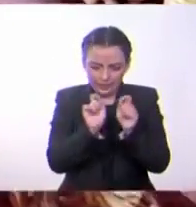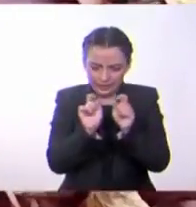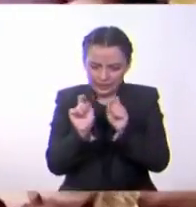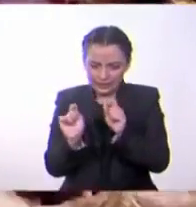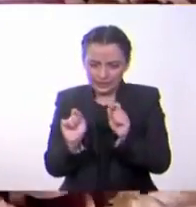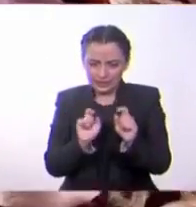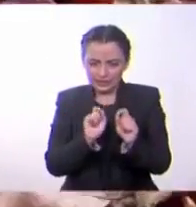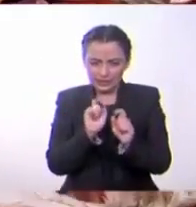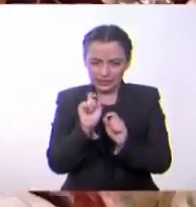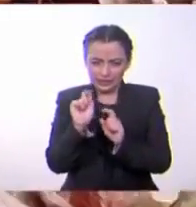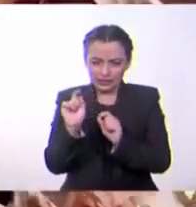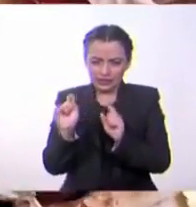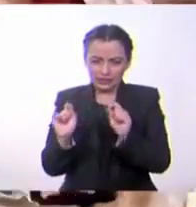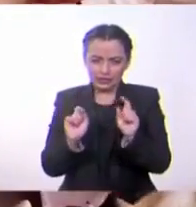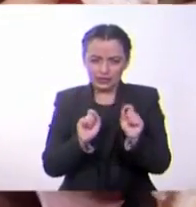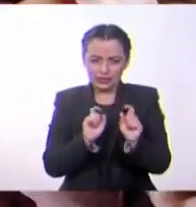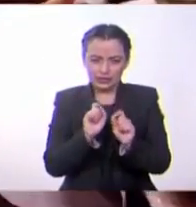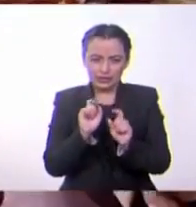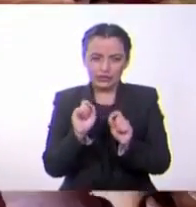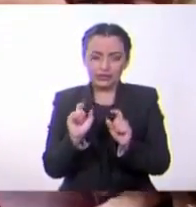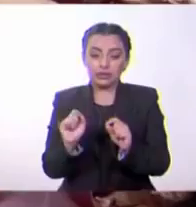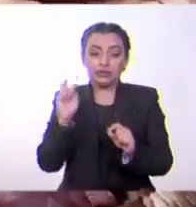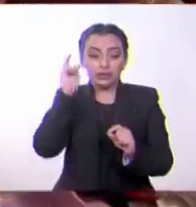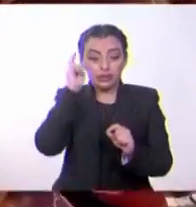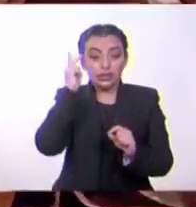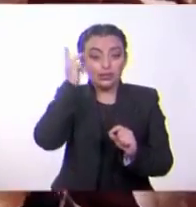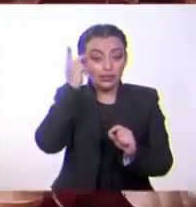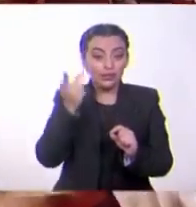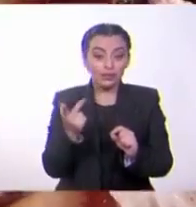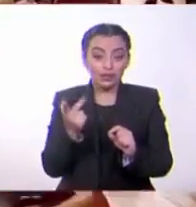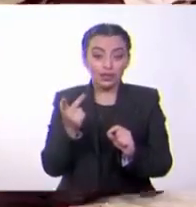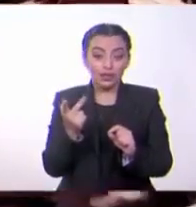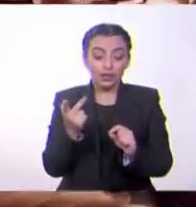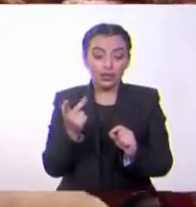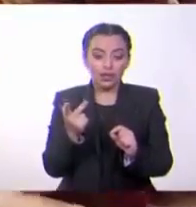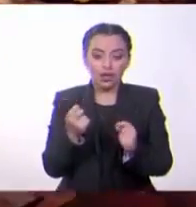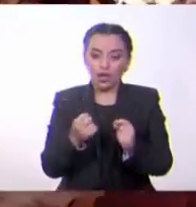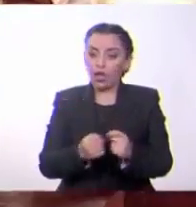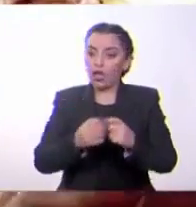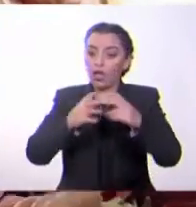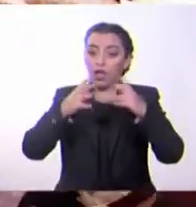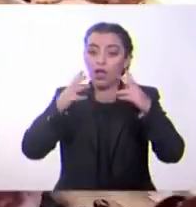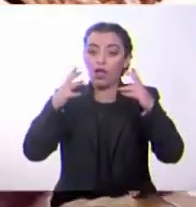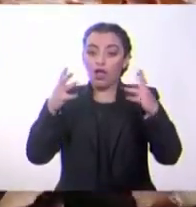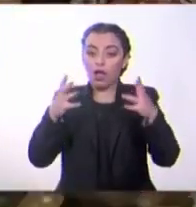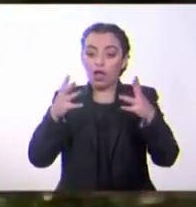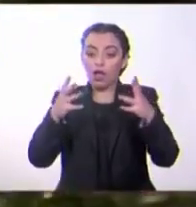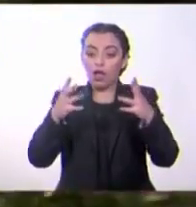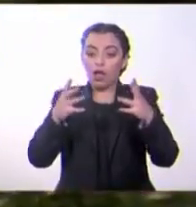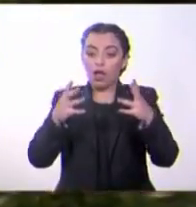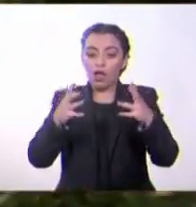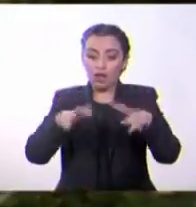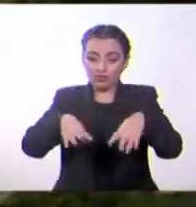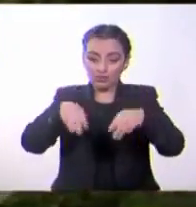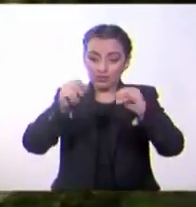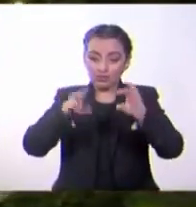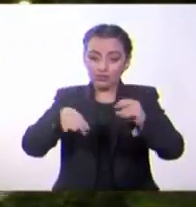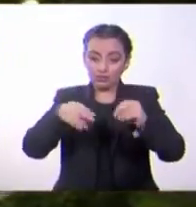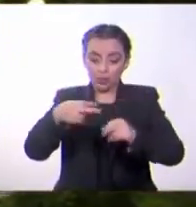lo mencionamos. Esto significa que hay una gran cantidad de una materia llamada